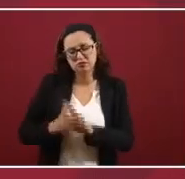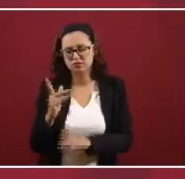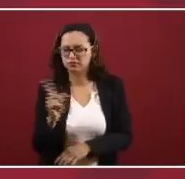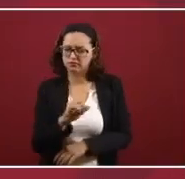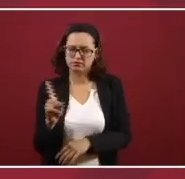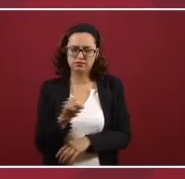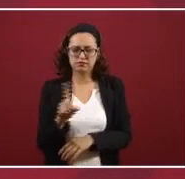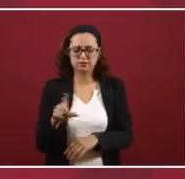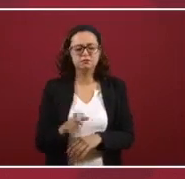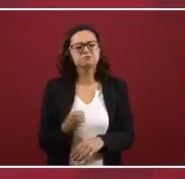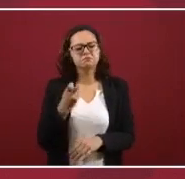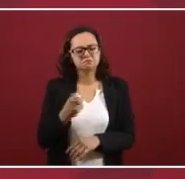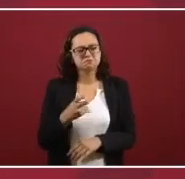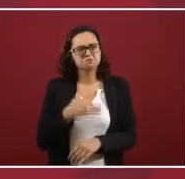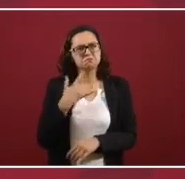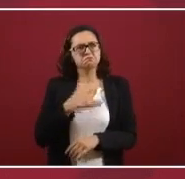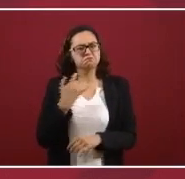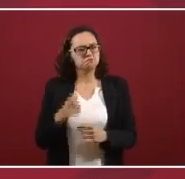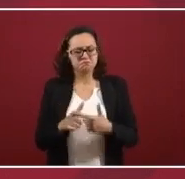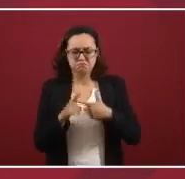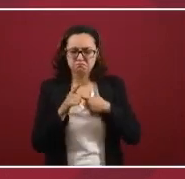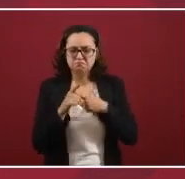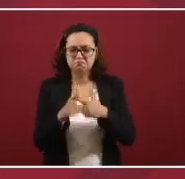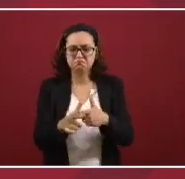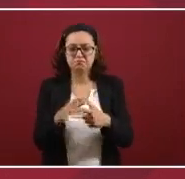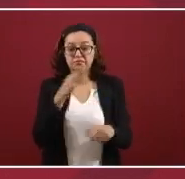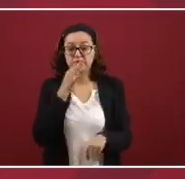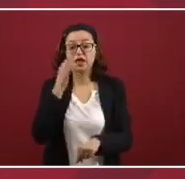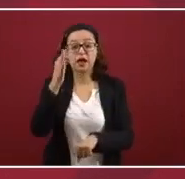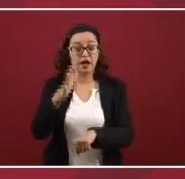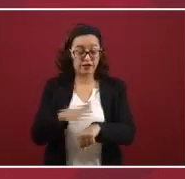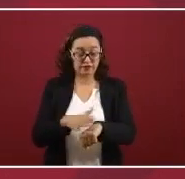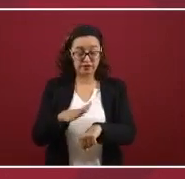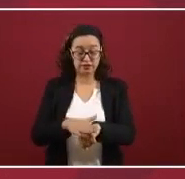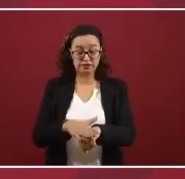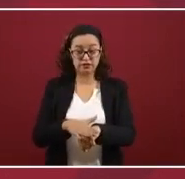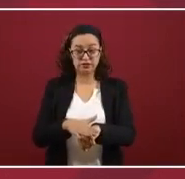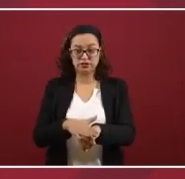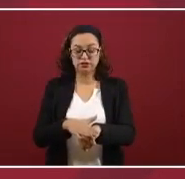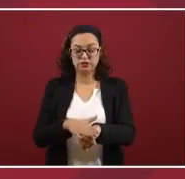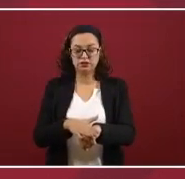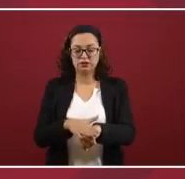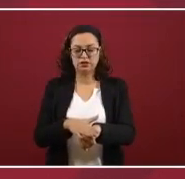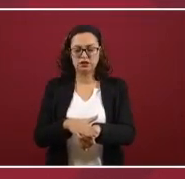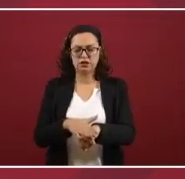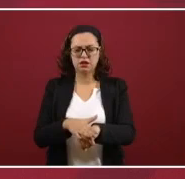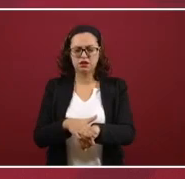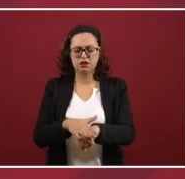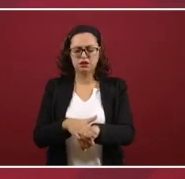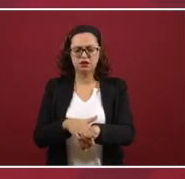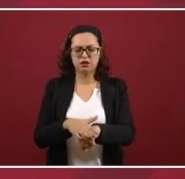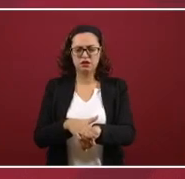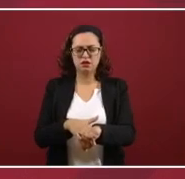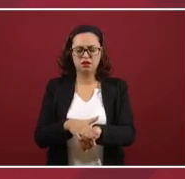Eso continúa. Les informo que